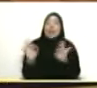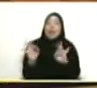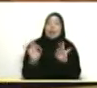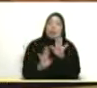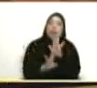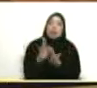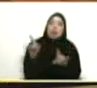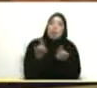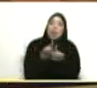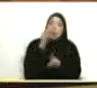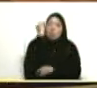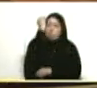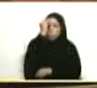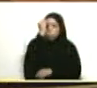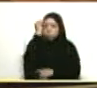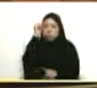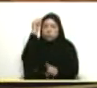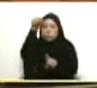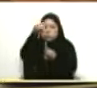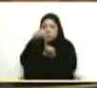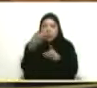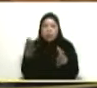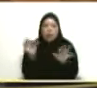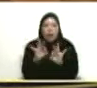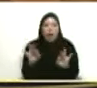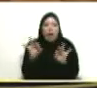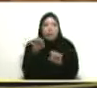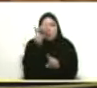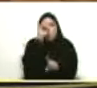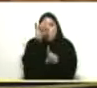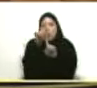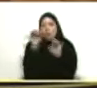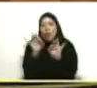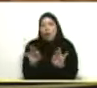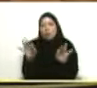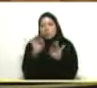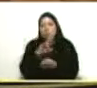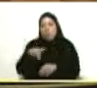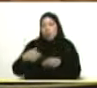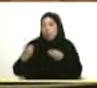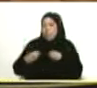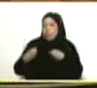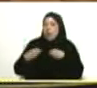ahí. Nada ni nadie nos debe sacar de las tareas fundamentales.